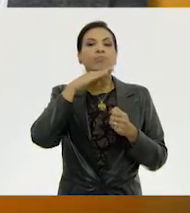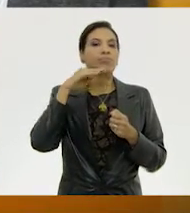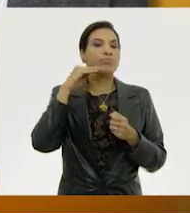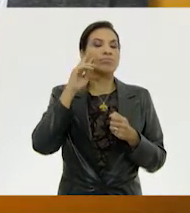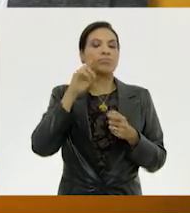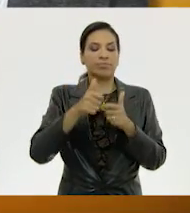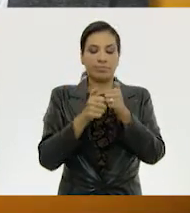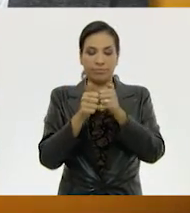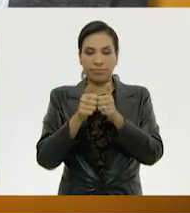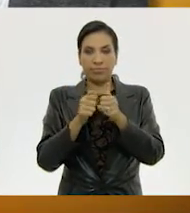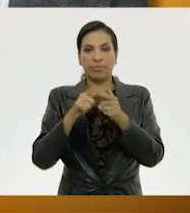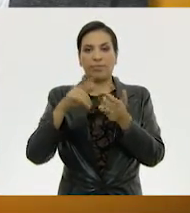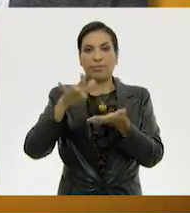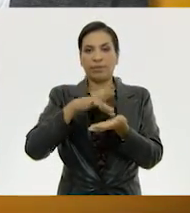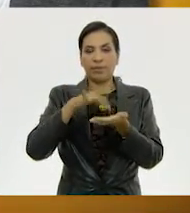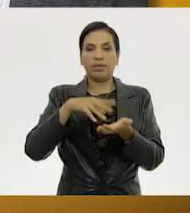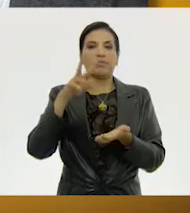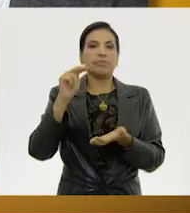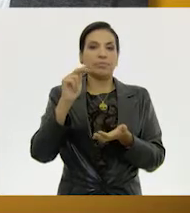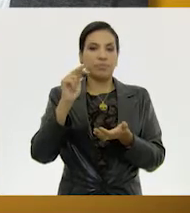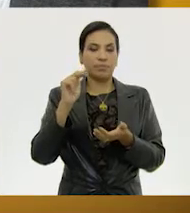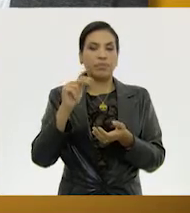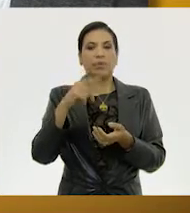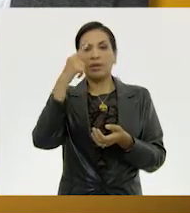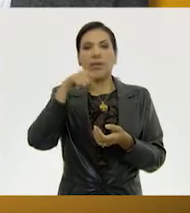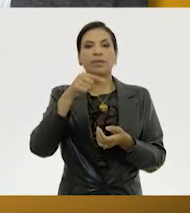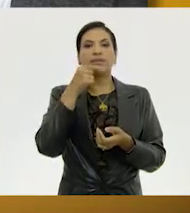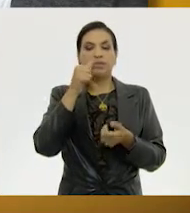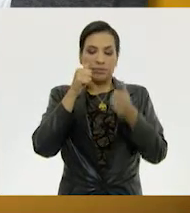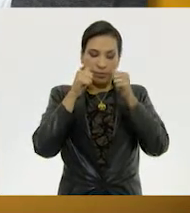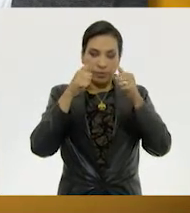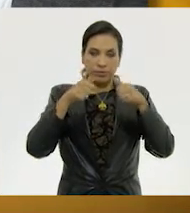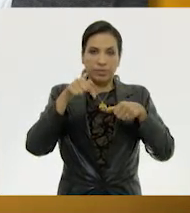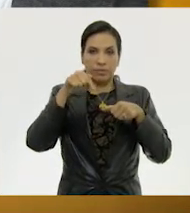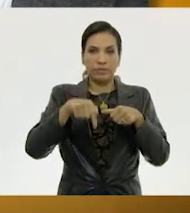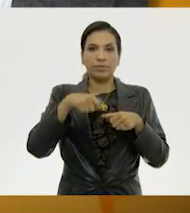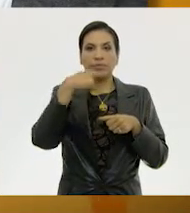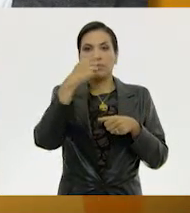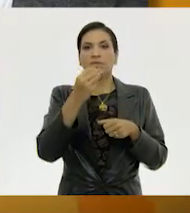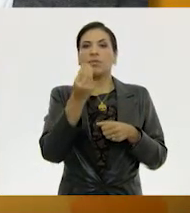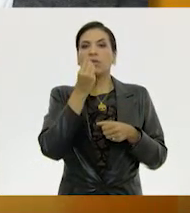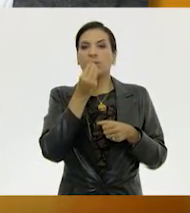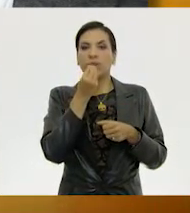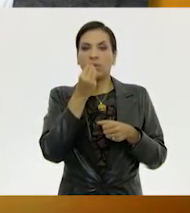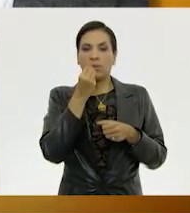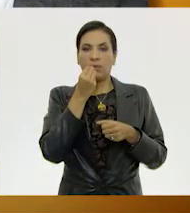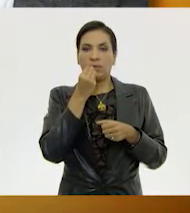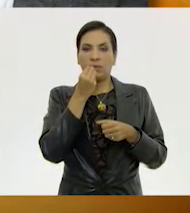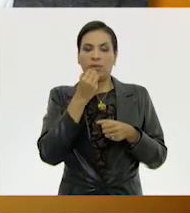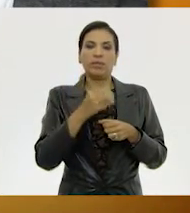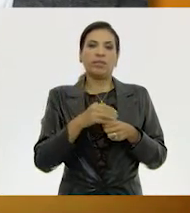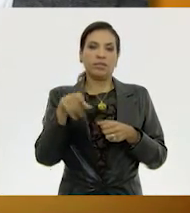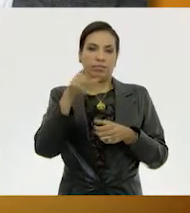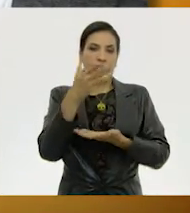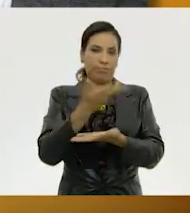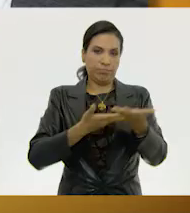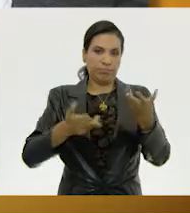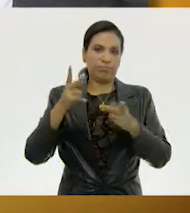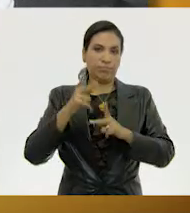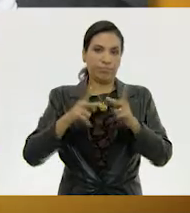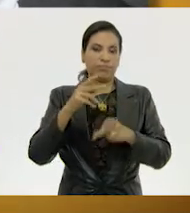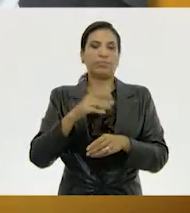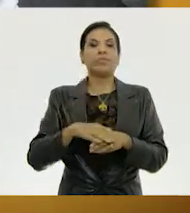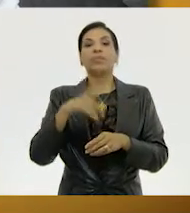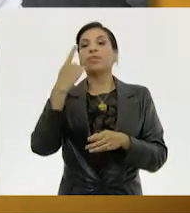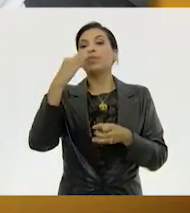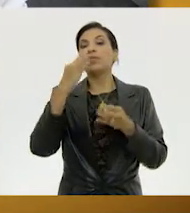como celulares, tablet, televisión, para que el niño se concentre al ingerir los alimentos y la convivencia.